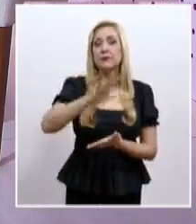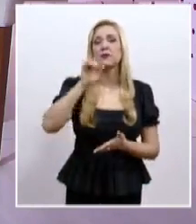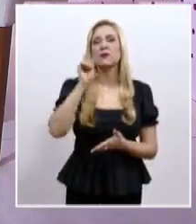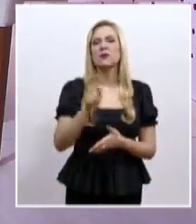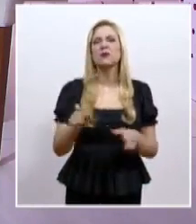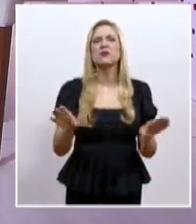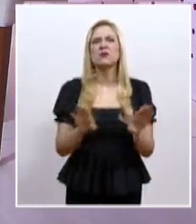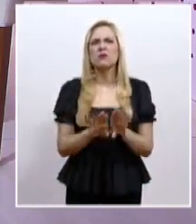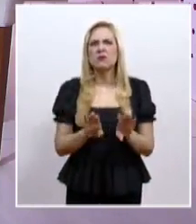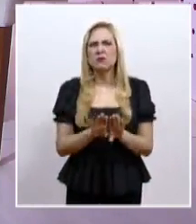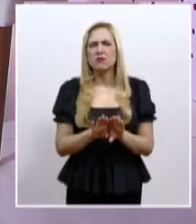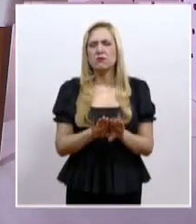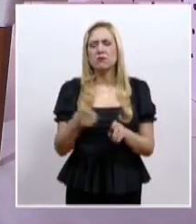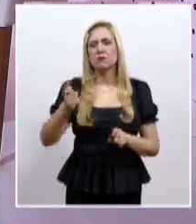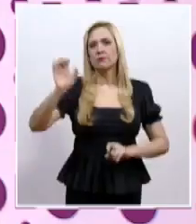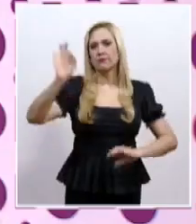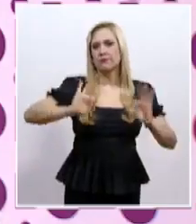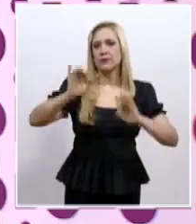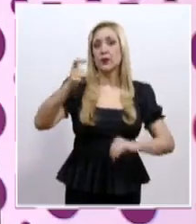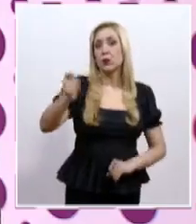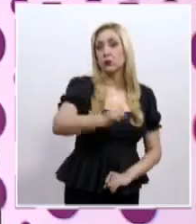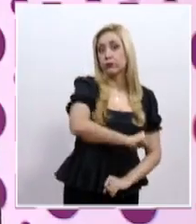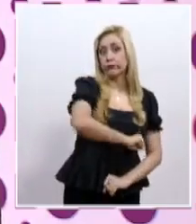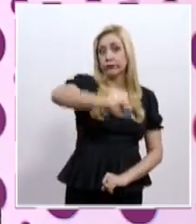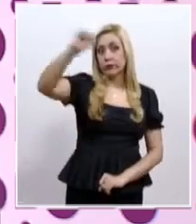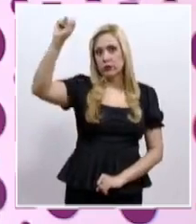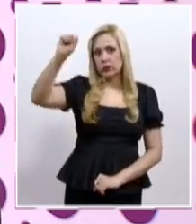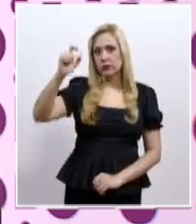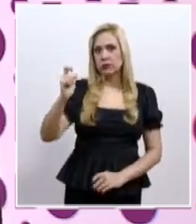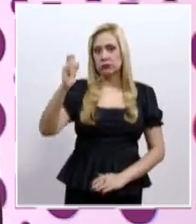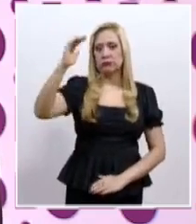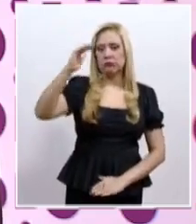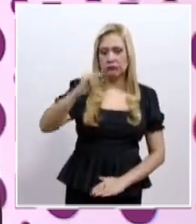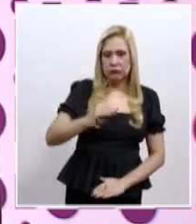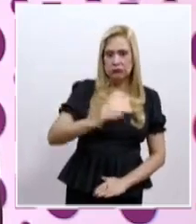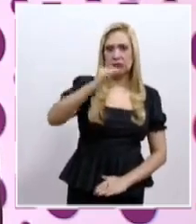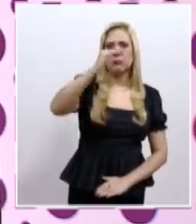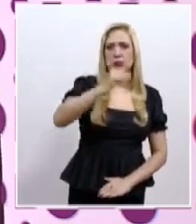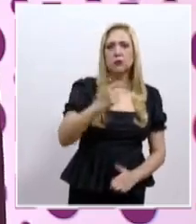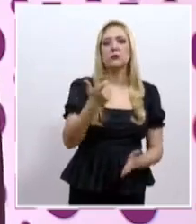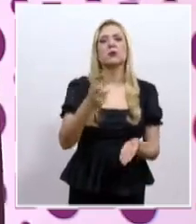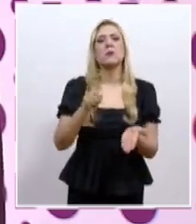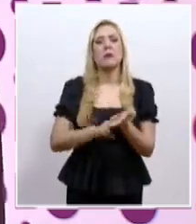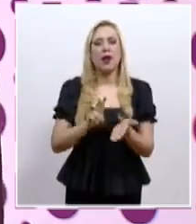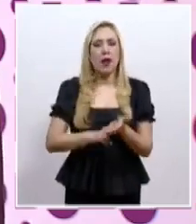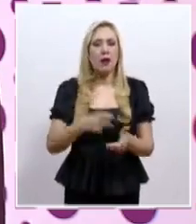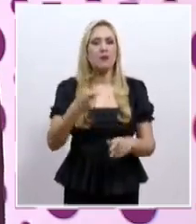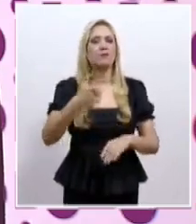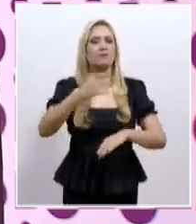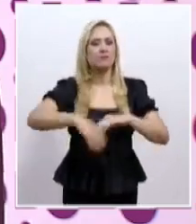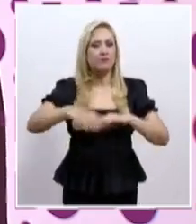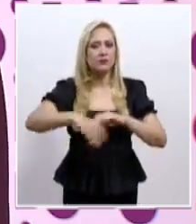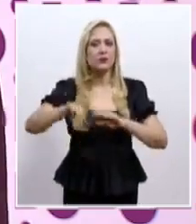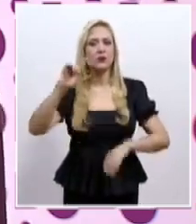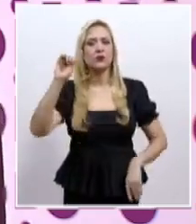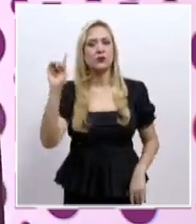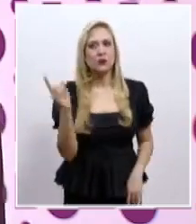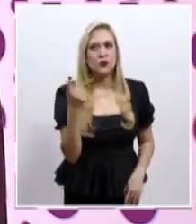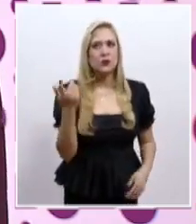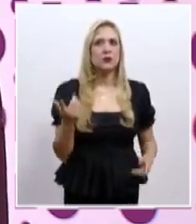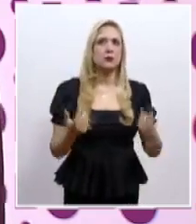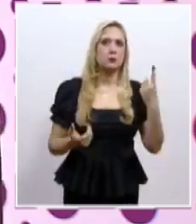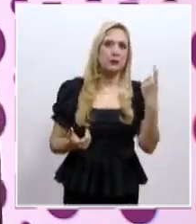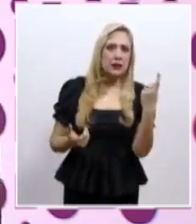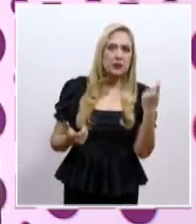ver con las tasas de inflación, el valor obviamente de la moneda también nuestra frente a otras